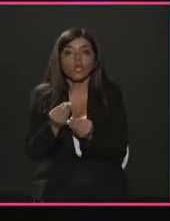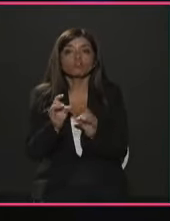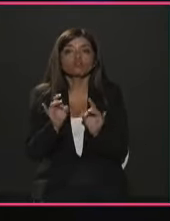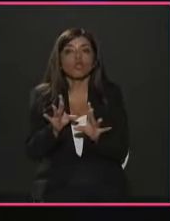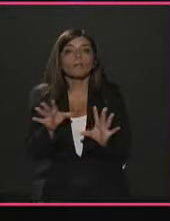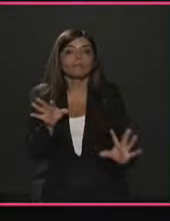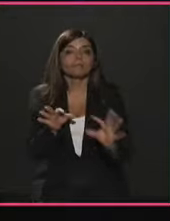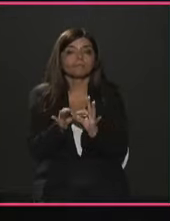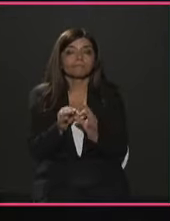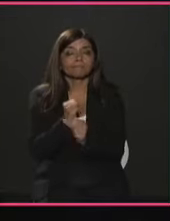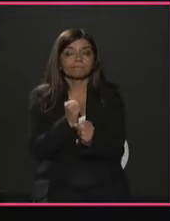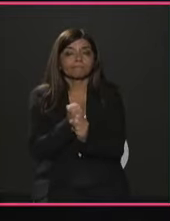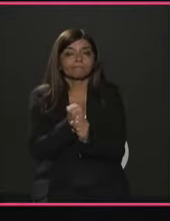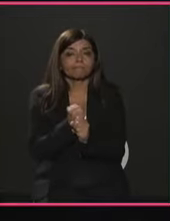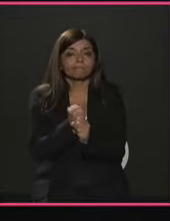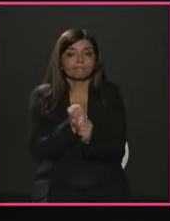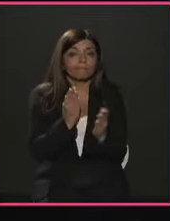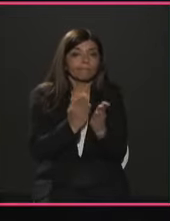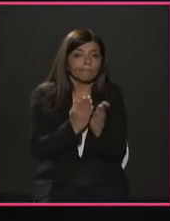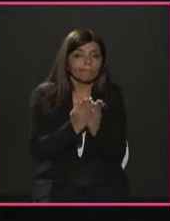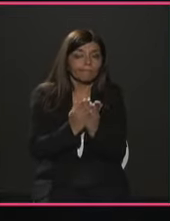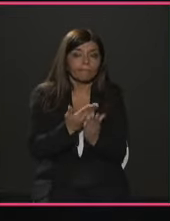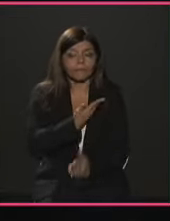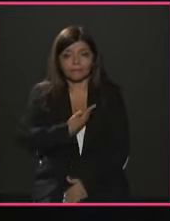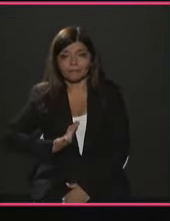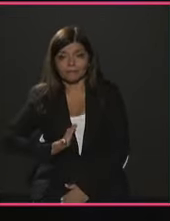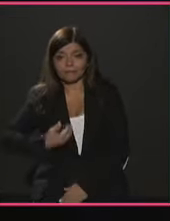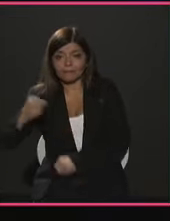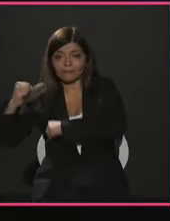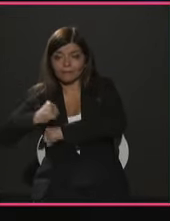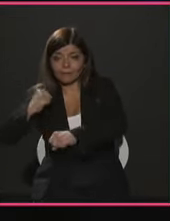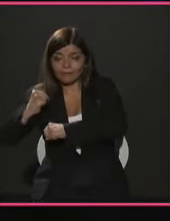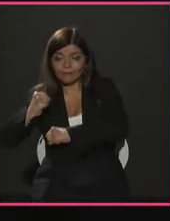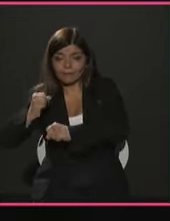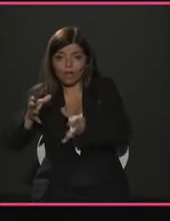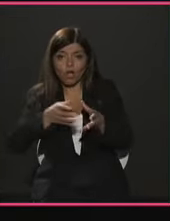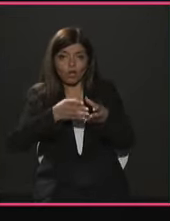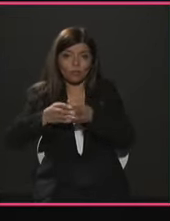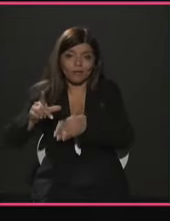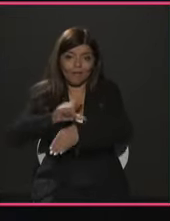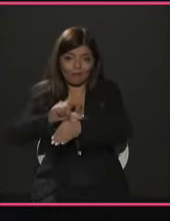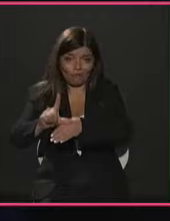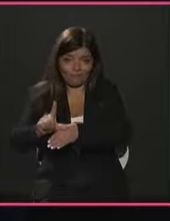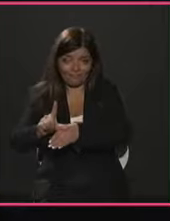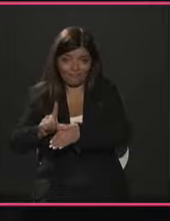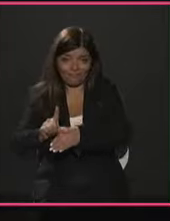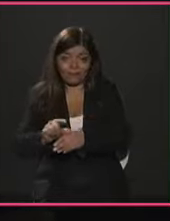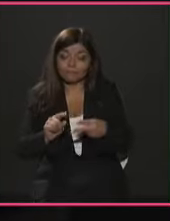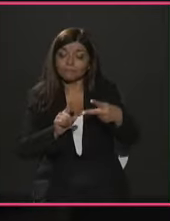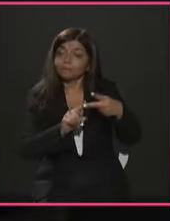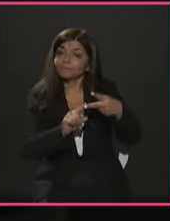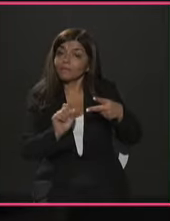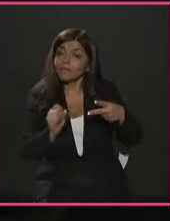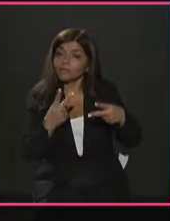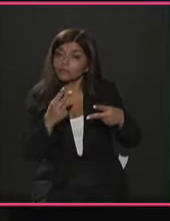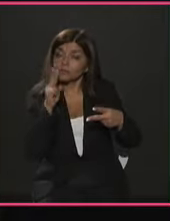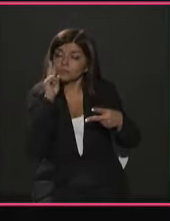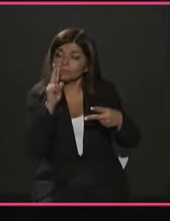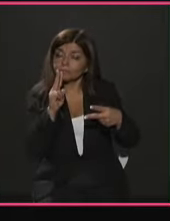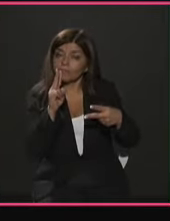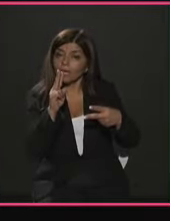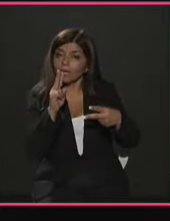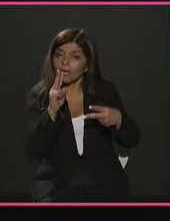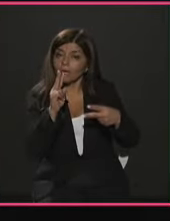juntos La Academia el gobierno las empresas las comunidades locales lo segundo es proyectar la mirada al